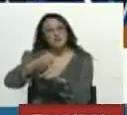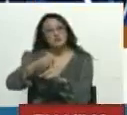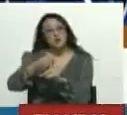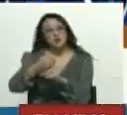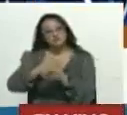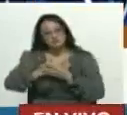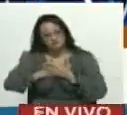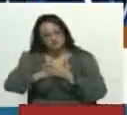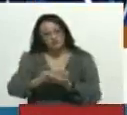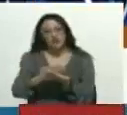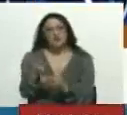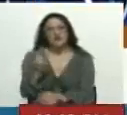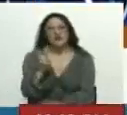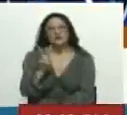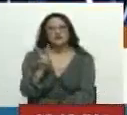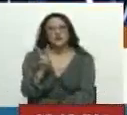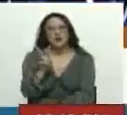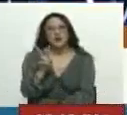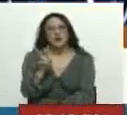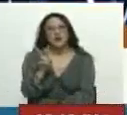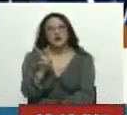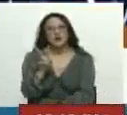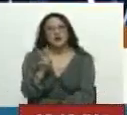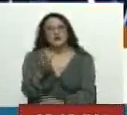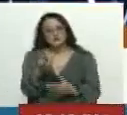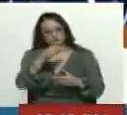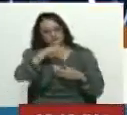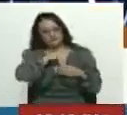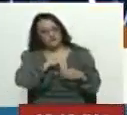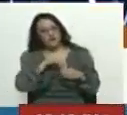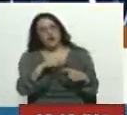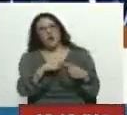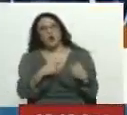y por eso la tenemos en el corazón